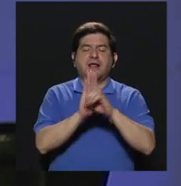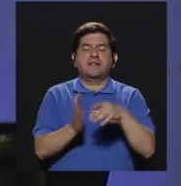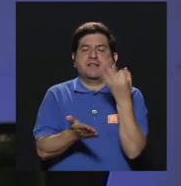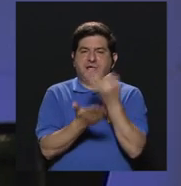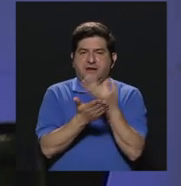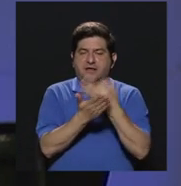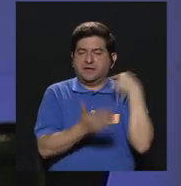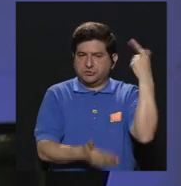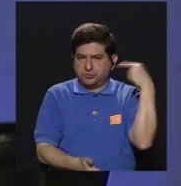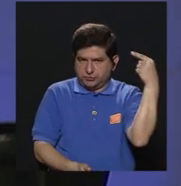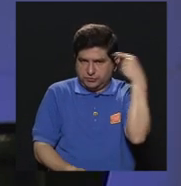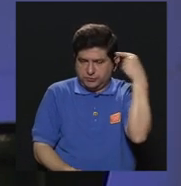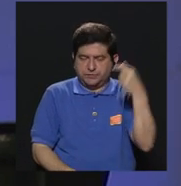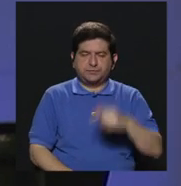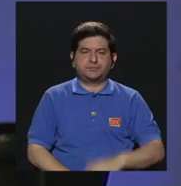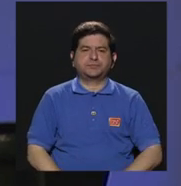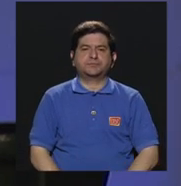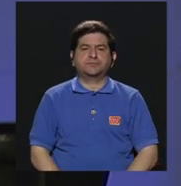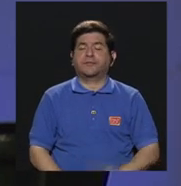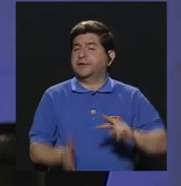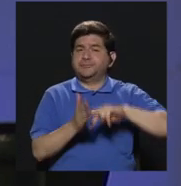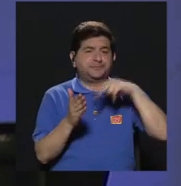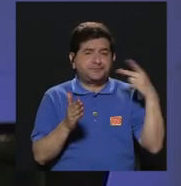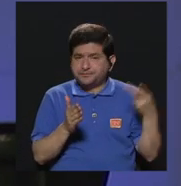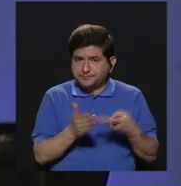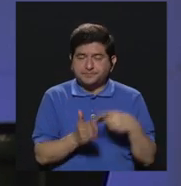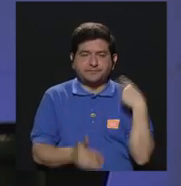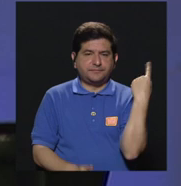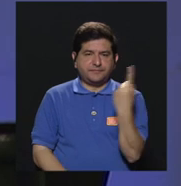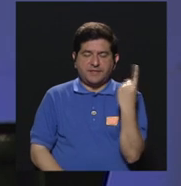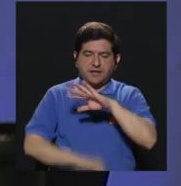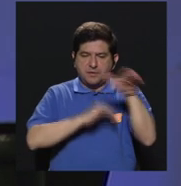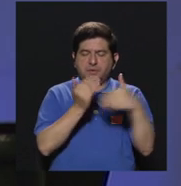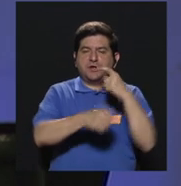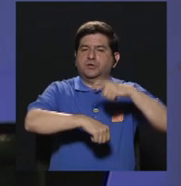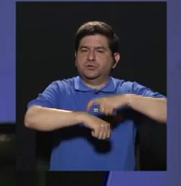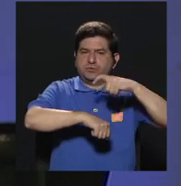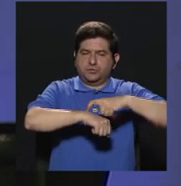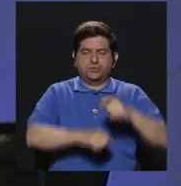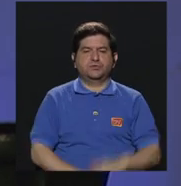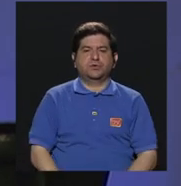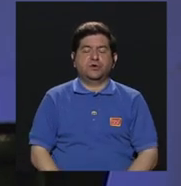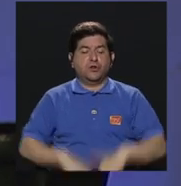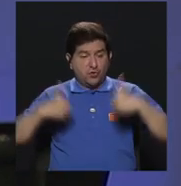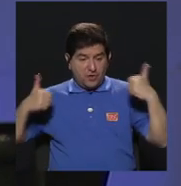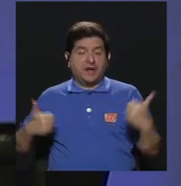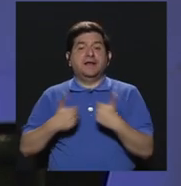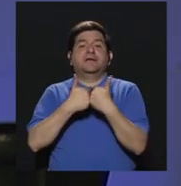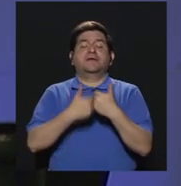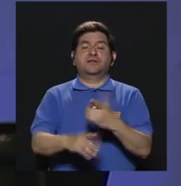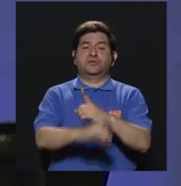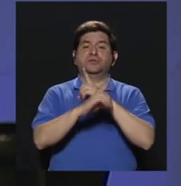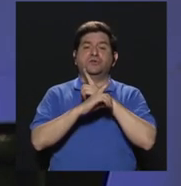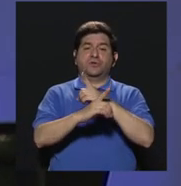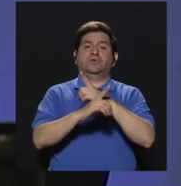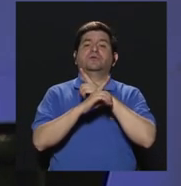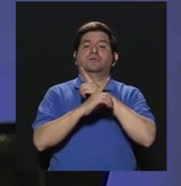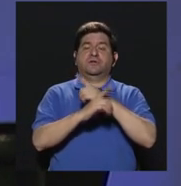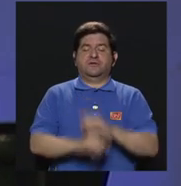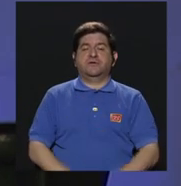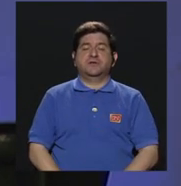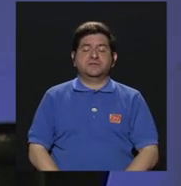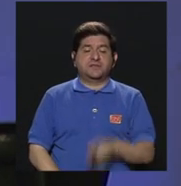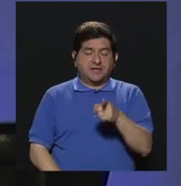parte del Estado. Es decir, siempre y en todo momento, nuestro gran desafío es defender y ejercer